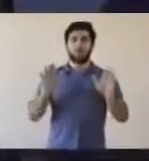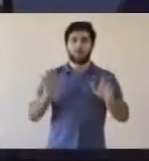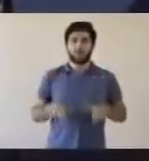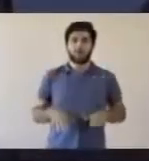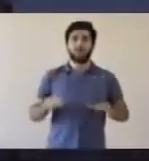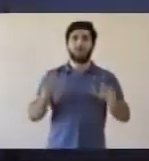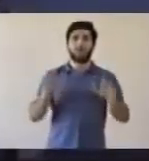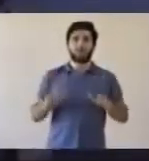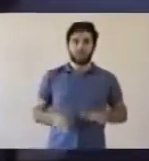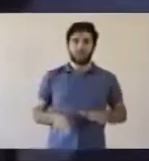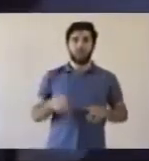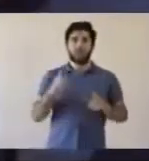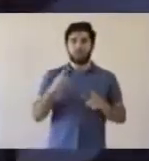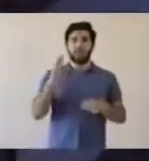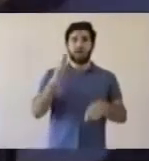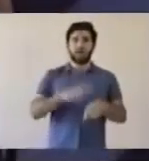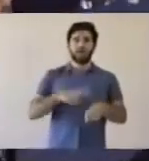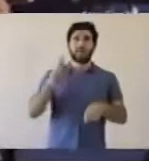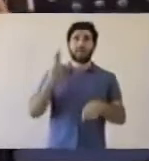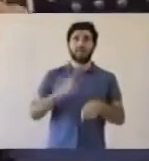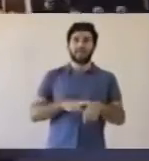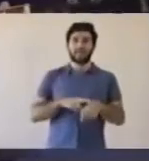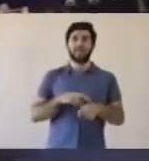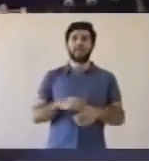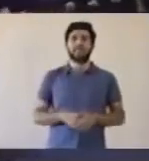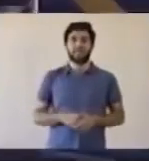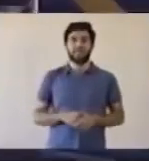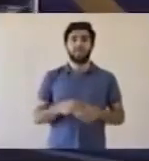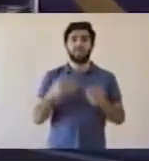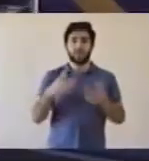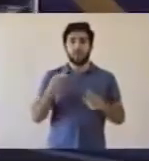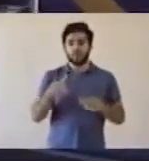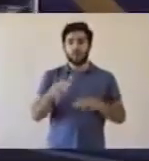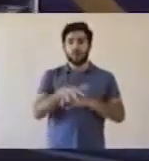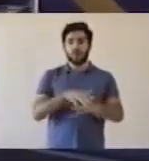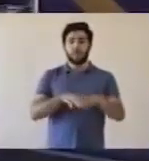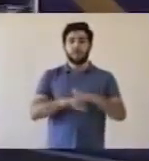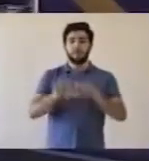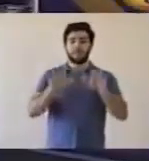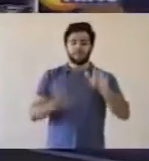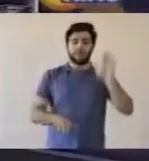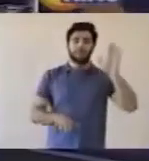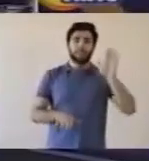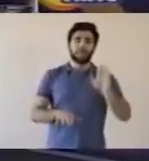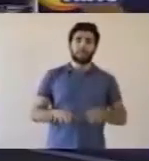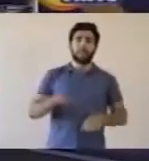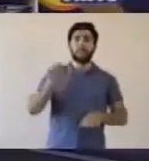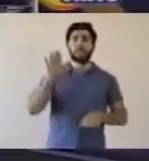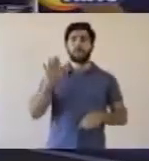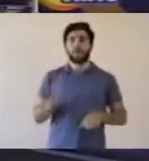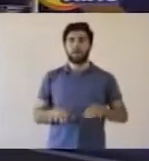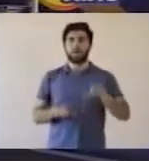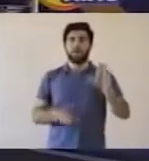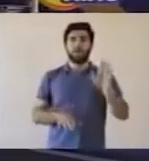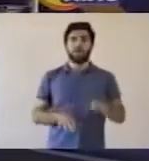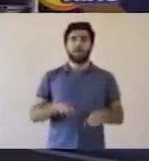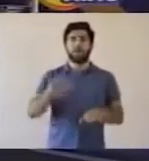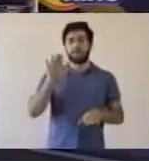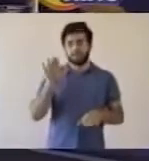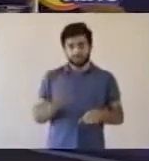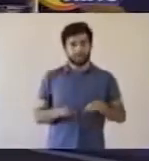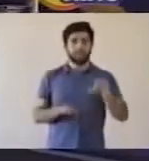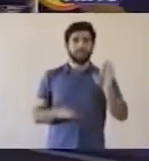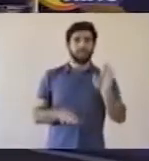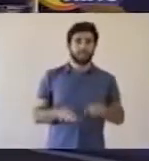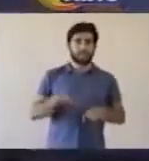a tocar. Lleva el ritmo ya. Ahora con los pies. A tocar, a tocar